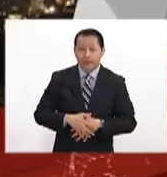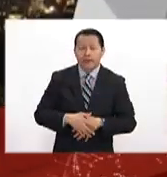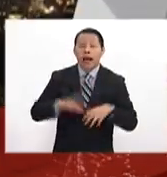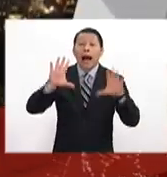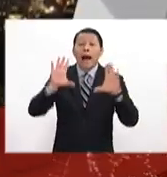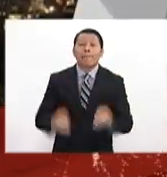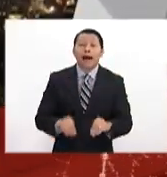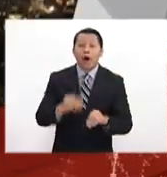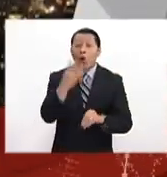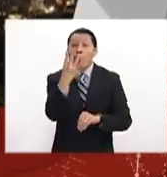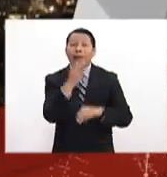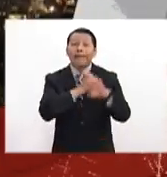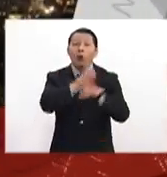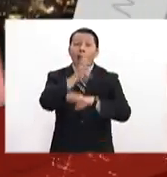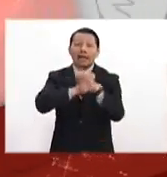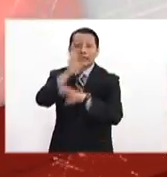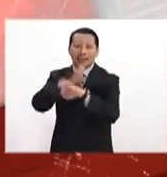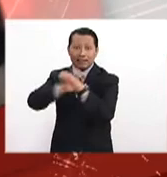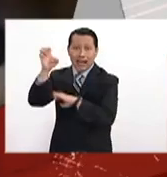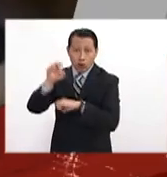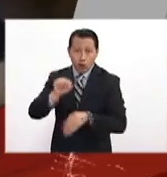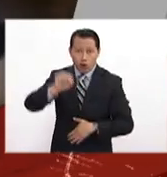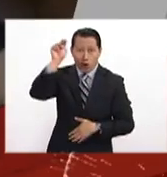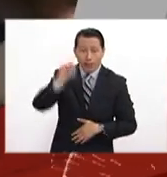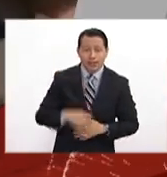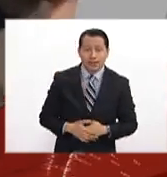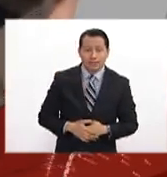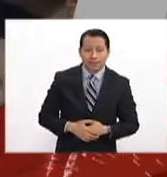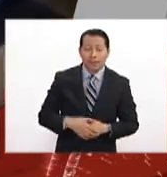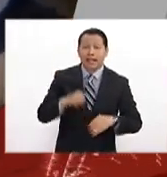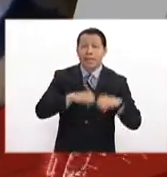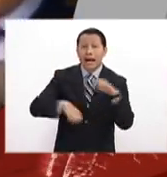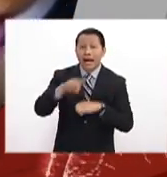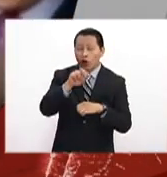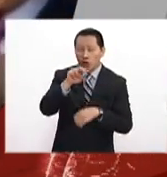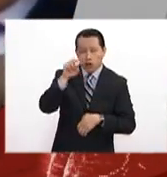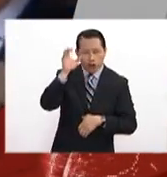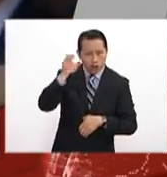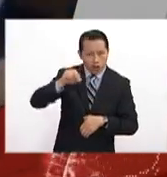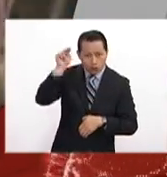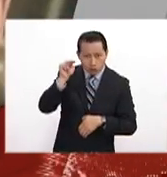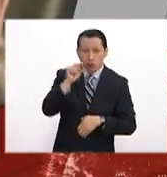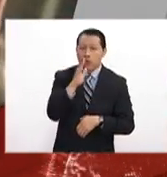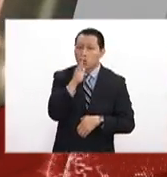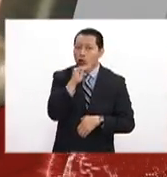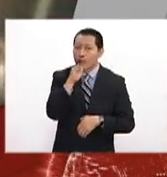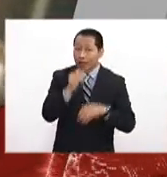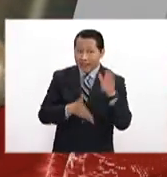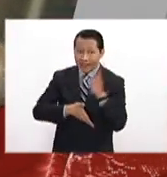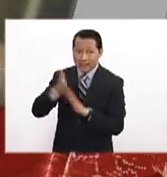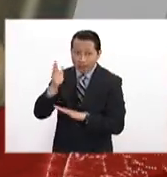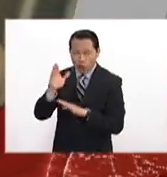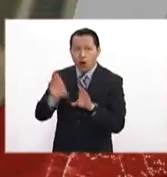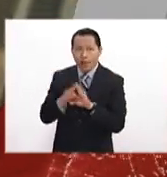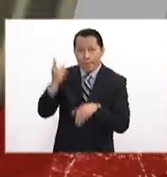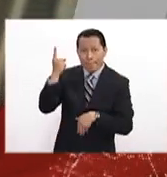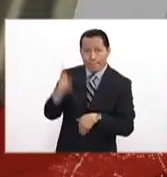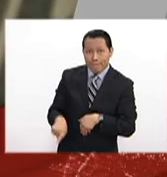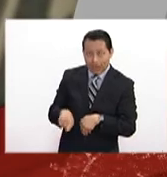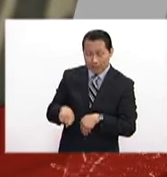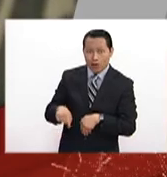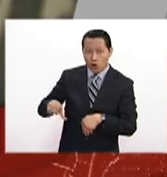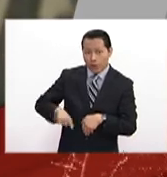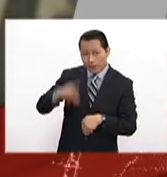en 4 estados del norte del país. El embajador norcoreano en México no pudo abandonar el país como lo ordenó el gobierno